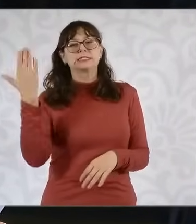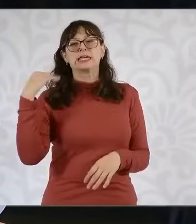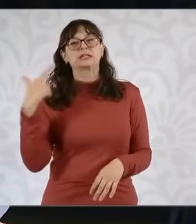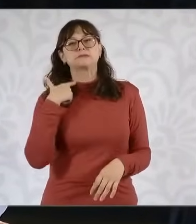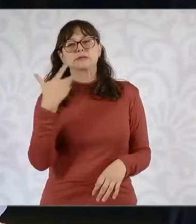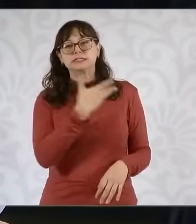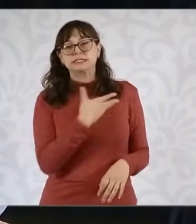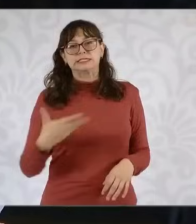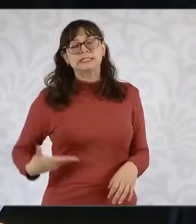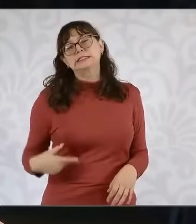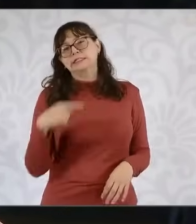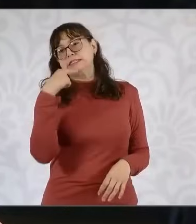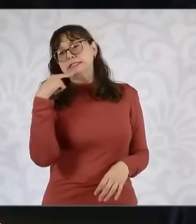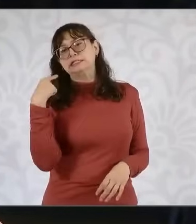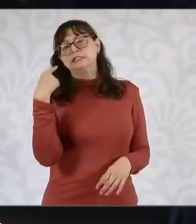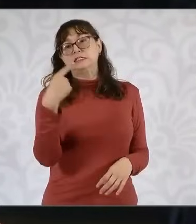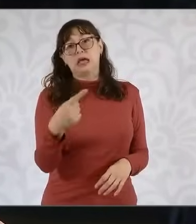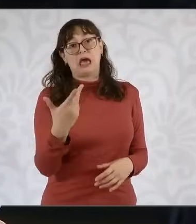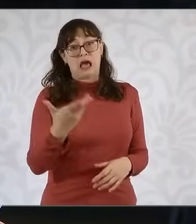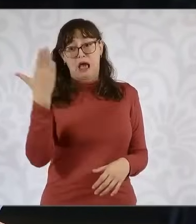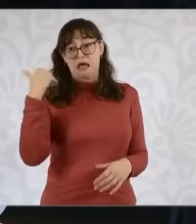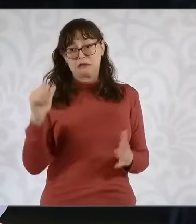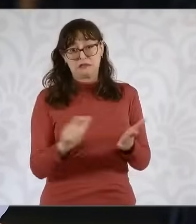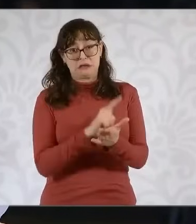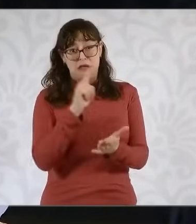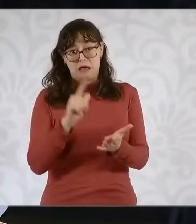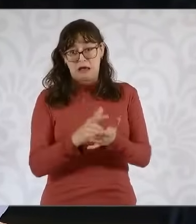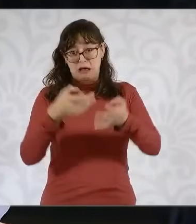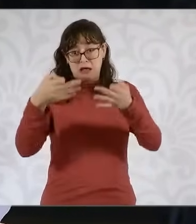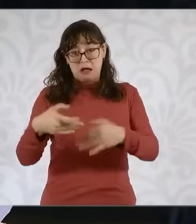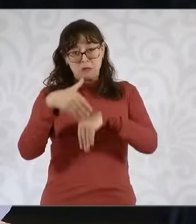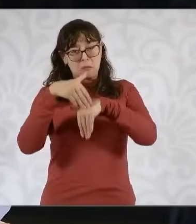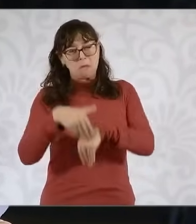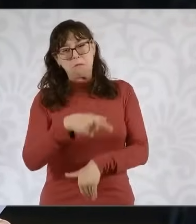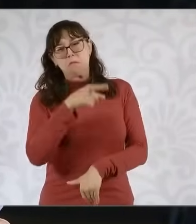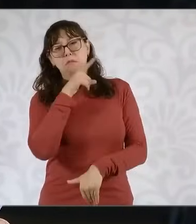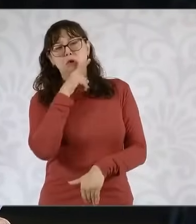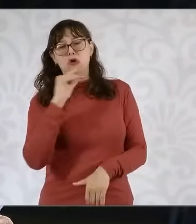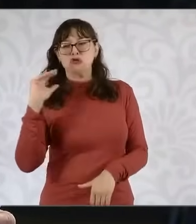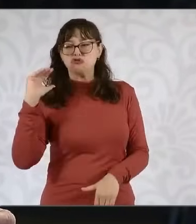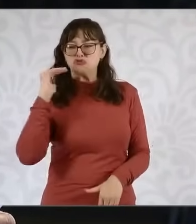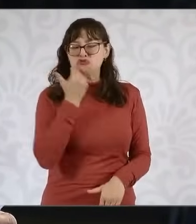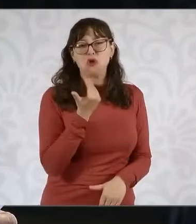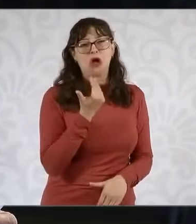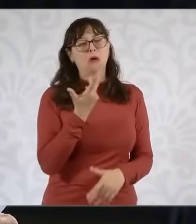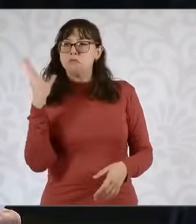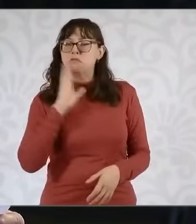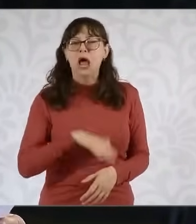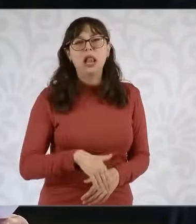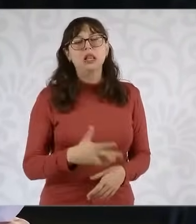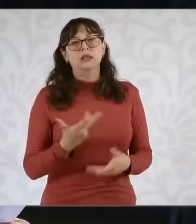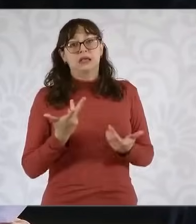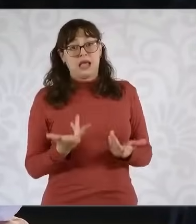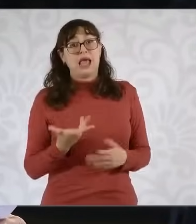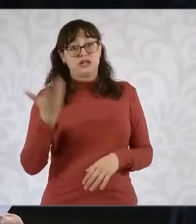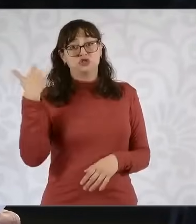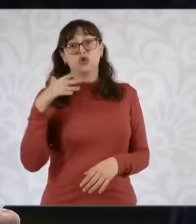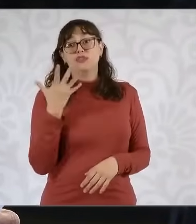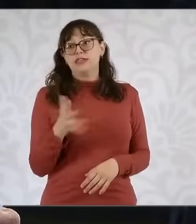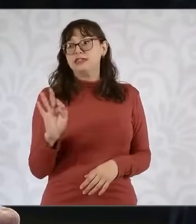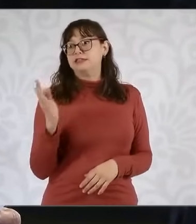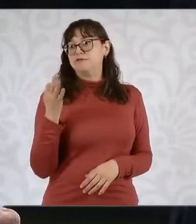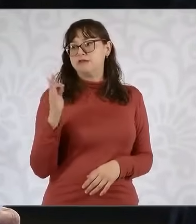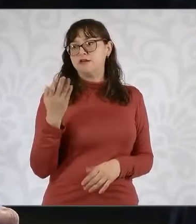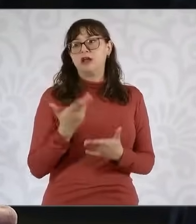de Derecho, era un Estado de chueco. Esto lo dijo el 10 de enero al defender la ley de salarios mínimos, y también dijo: